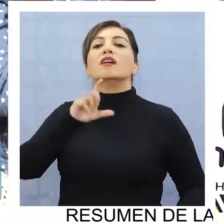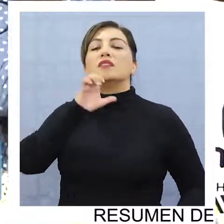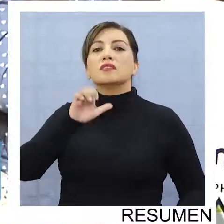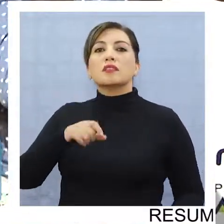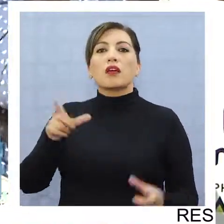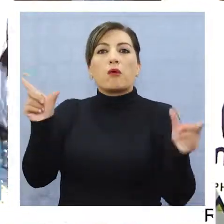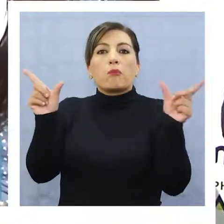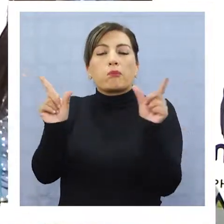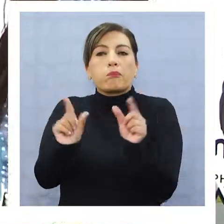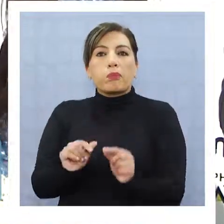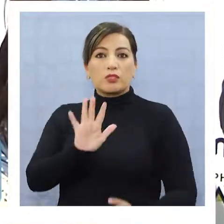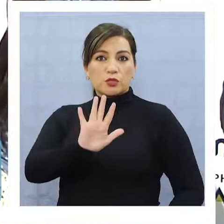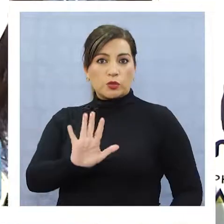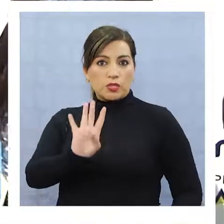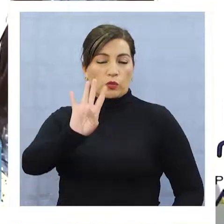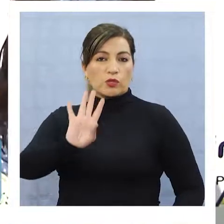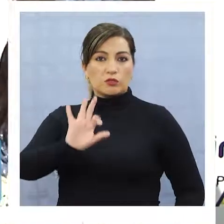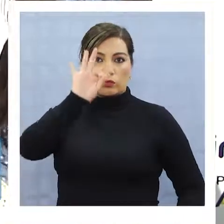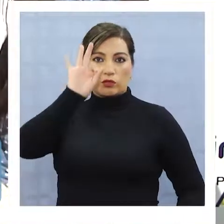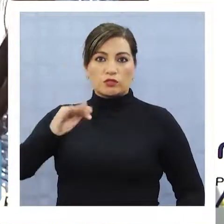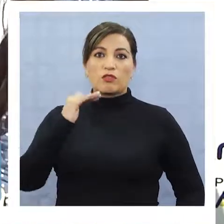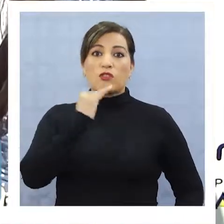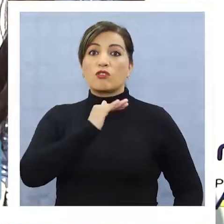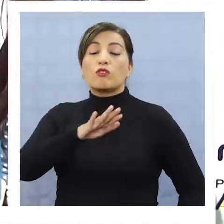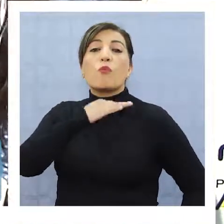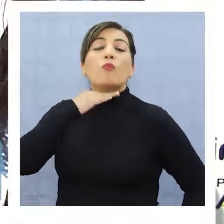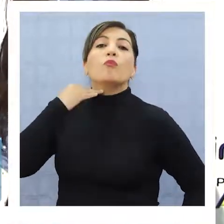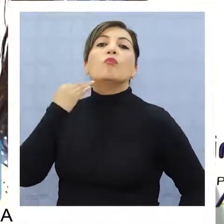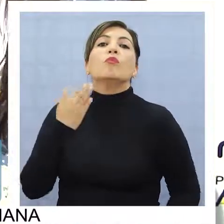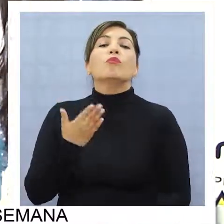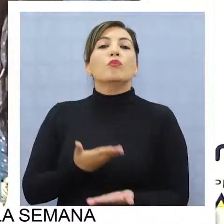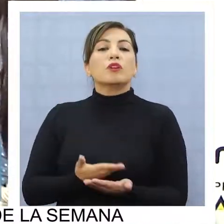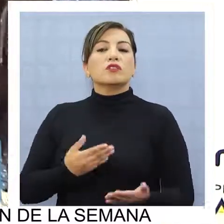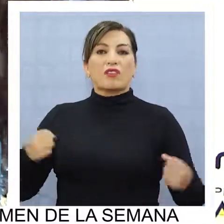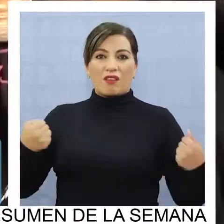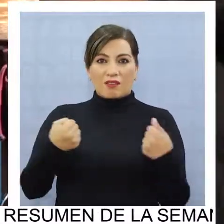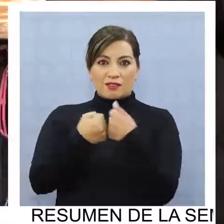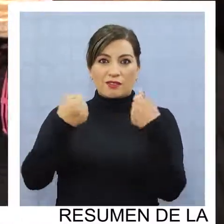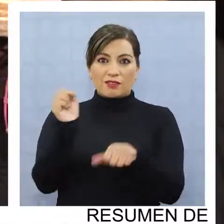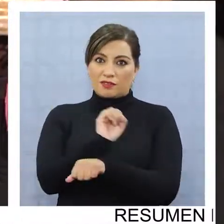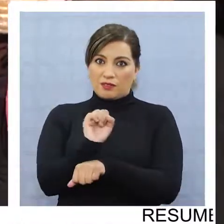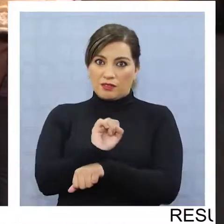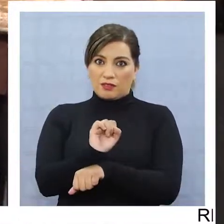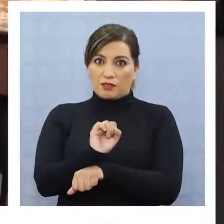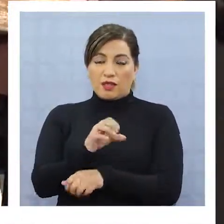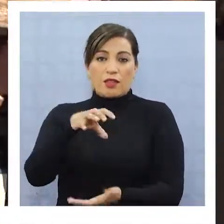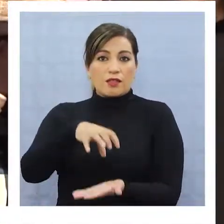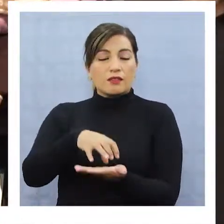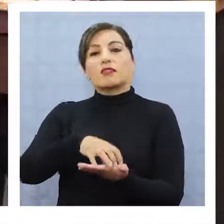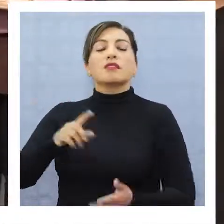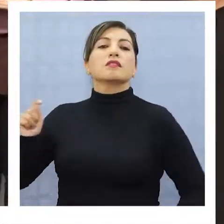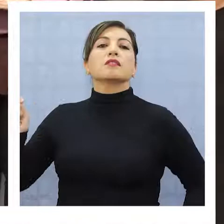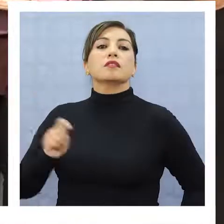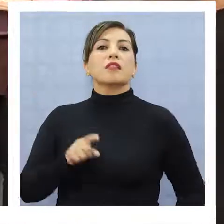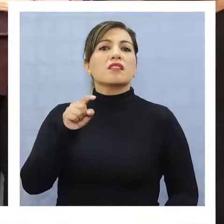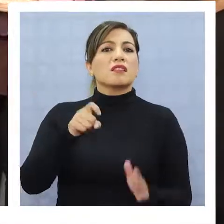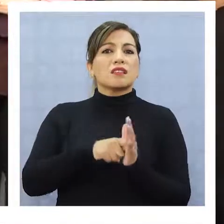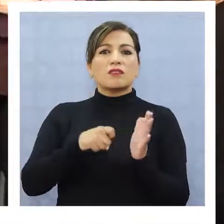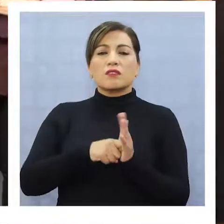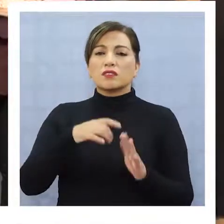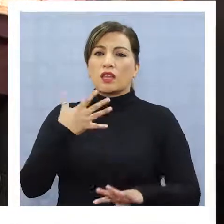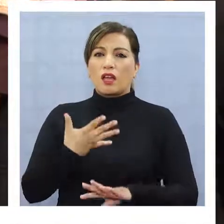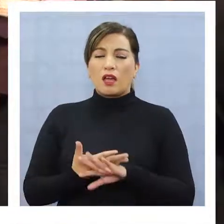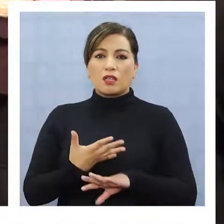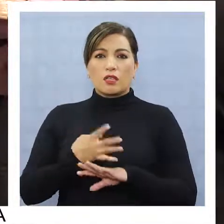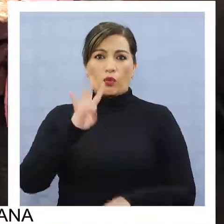se logró reducir en un 54% el número de niños fallecidos en accidentes de tránsito. En la región de Tarapacá en este